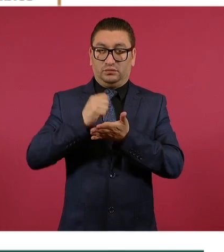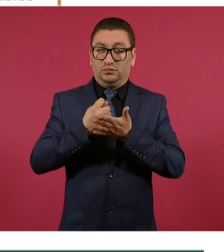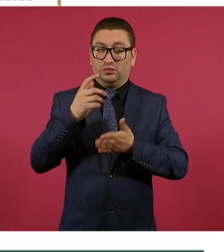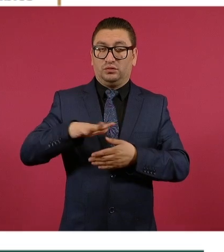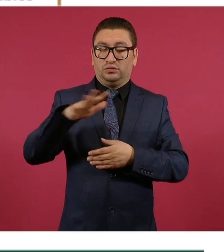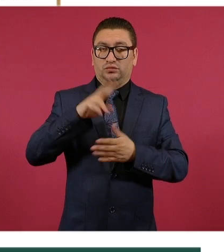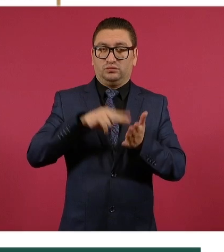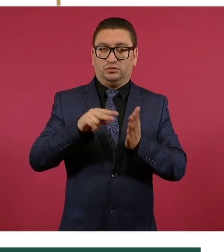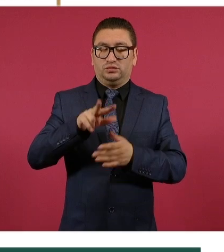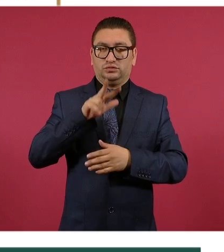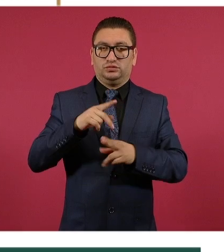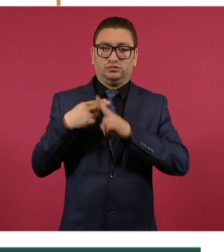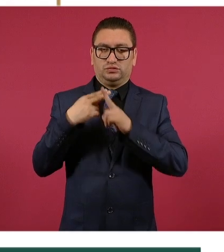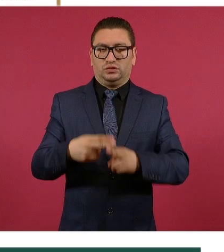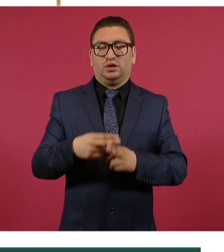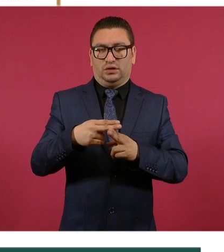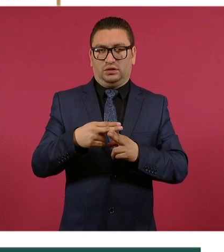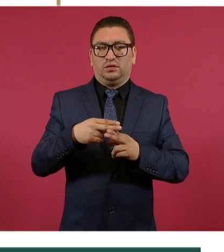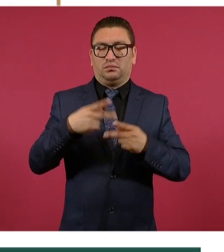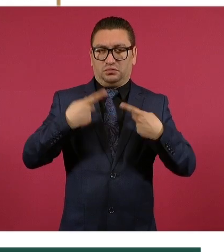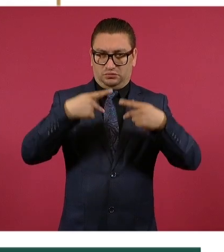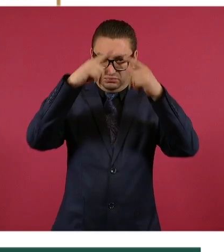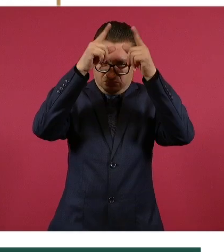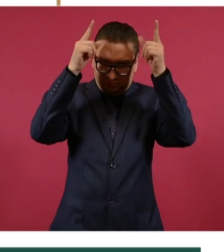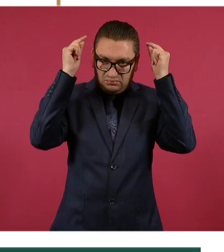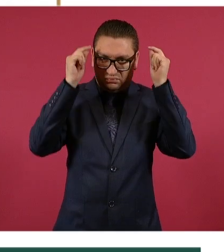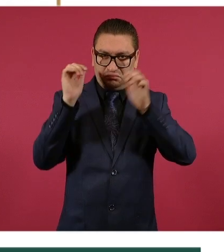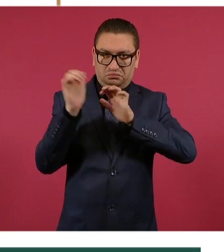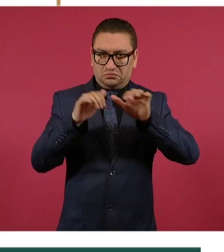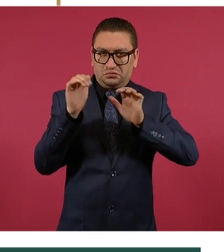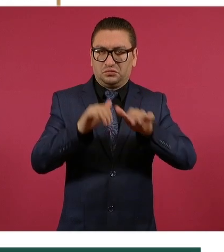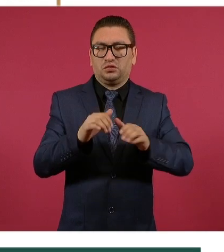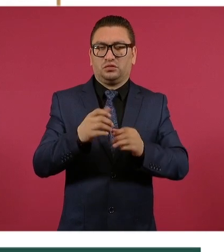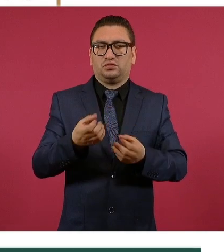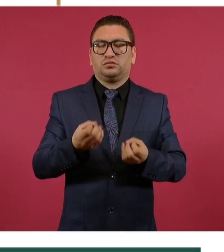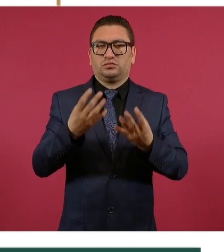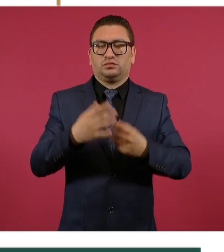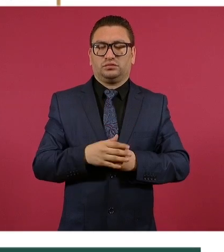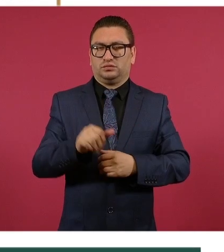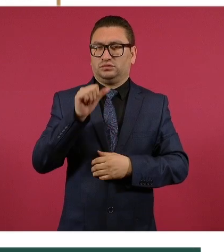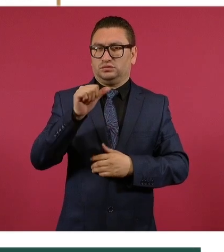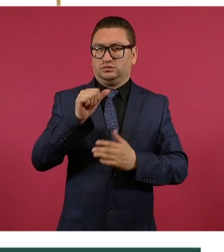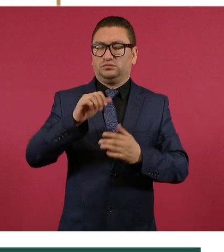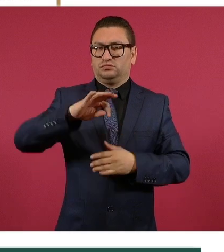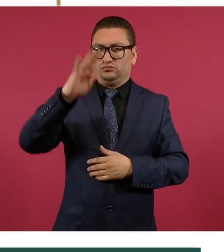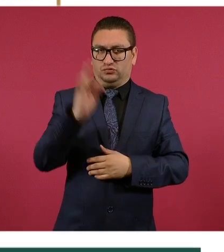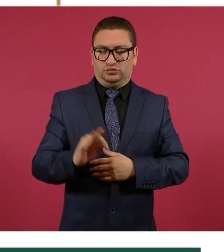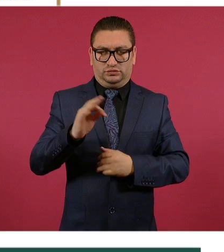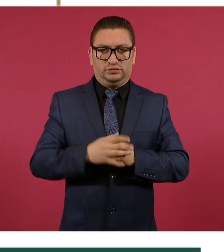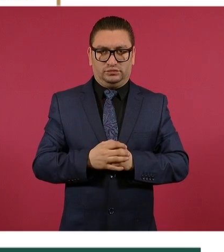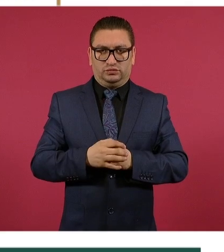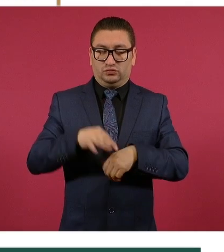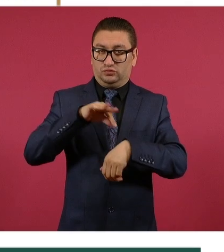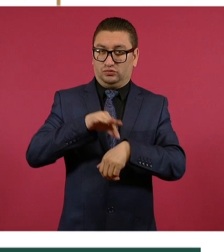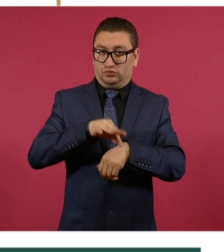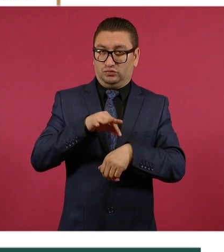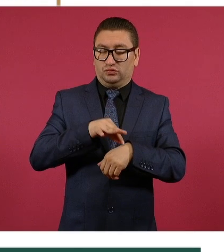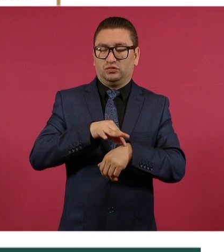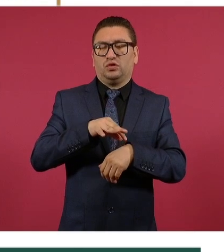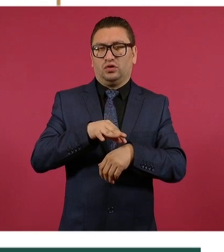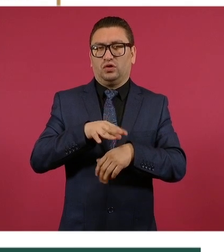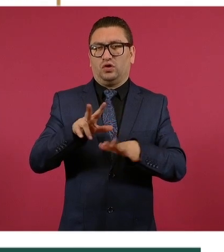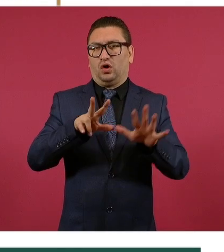de 2018 a la fecha, el incremento de personal de enfermería es de 16%. En el caso de médicos, se han